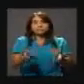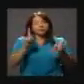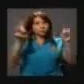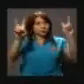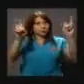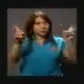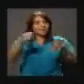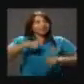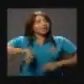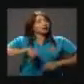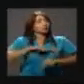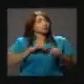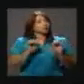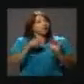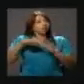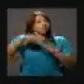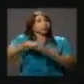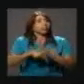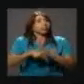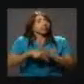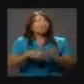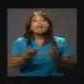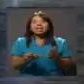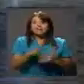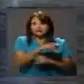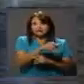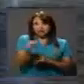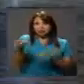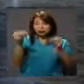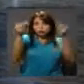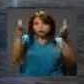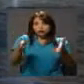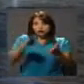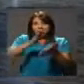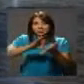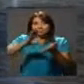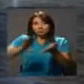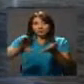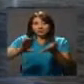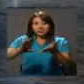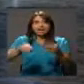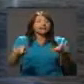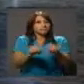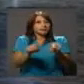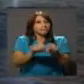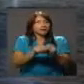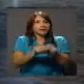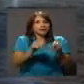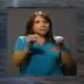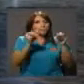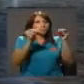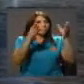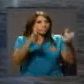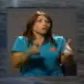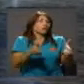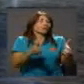querido entrarle es el tema si a estos profesores, tanto de secundaria, lo mismo que en el caso de la educación informal,